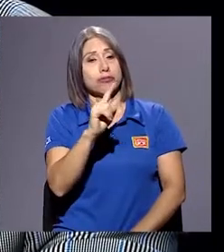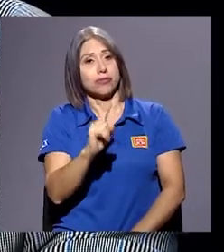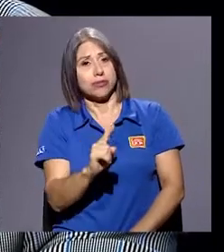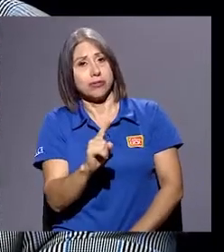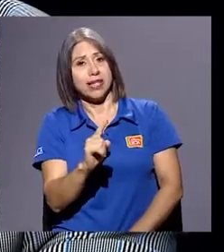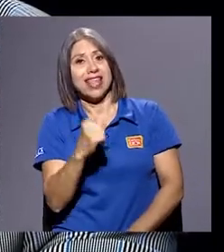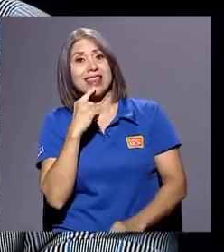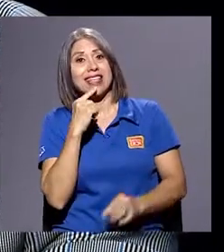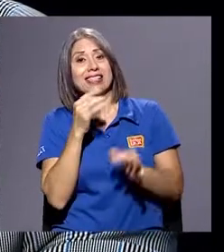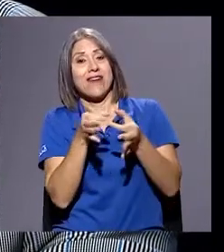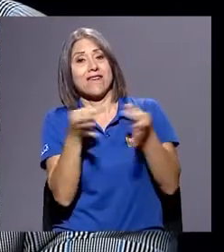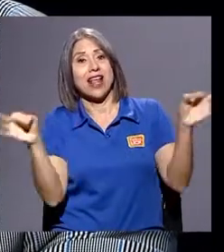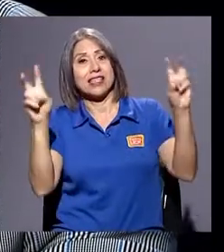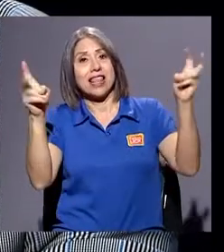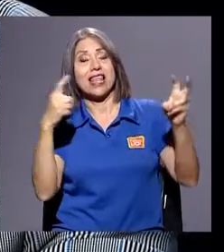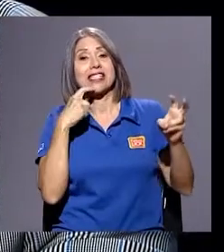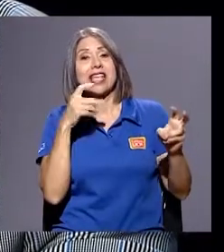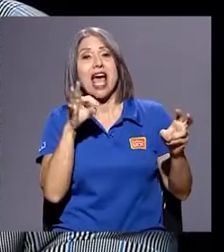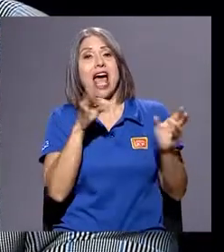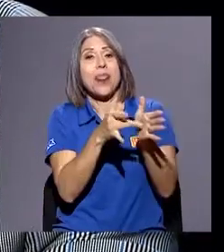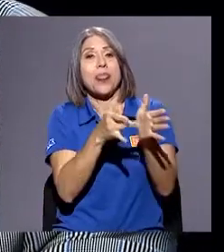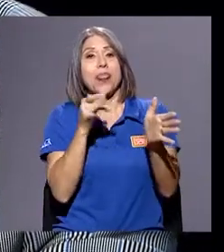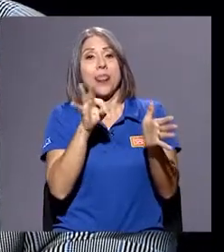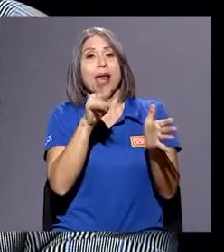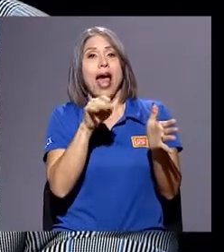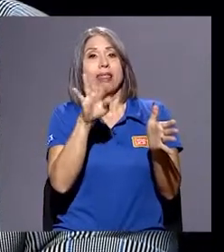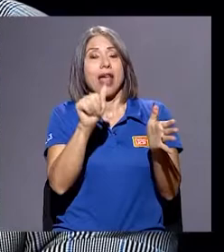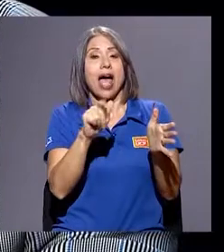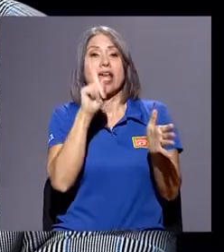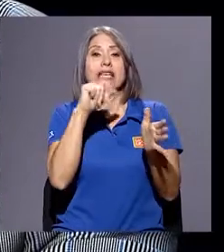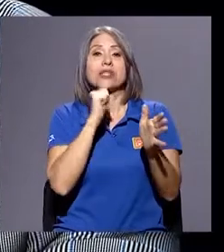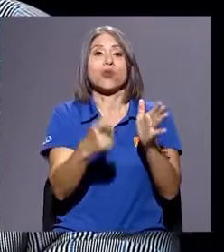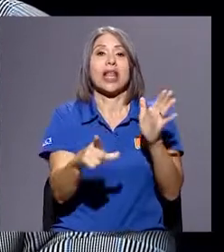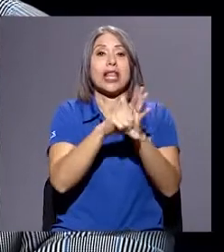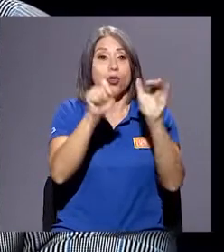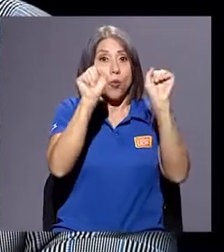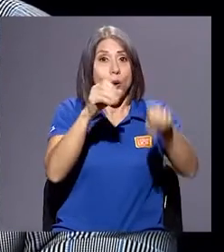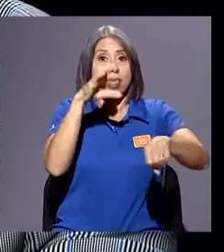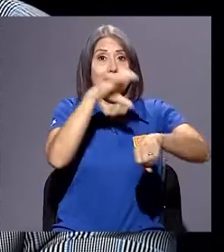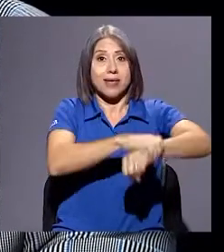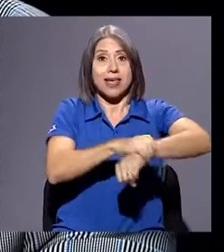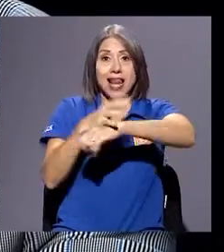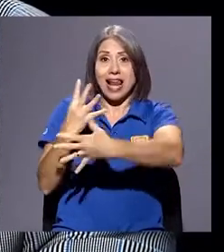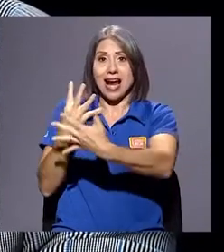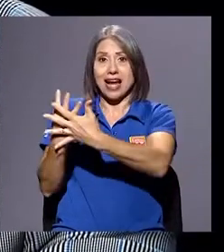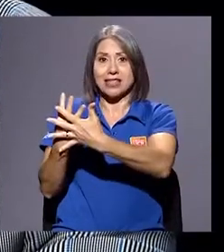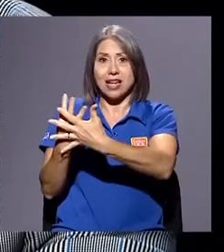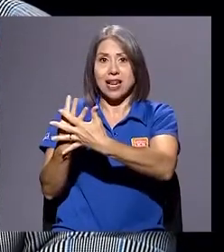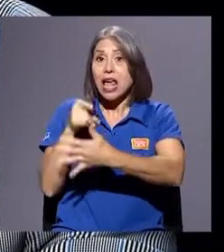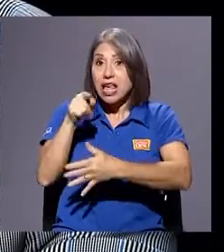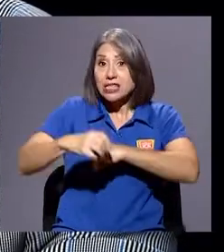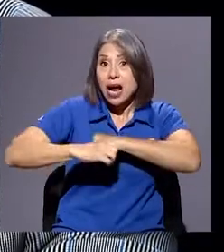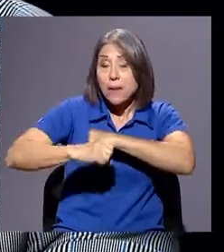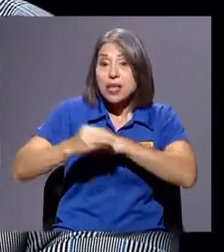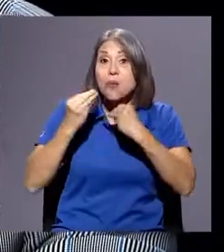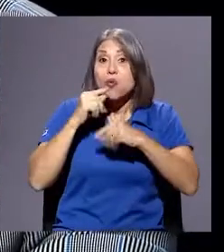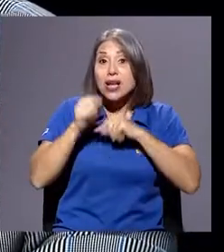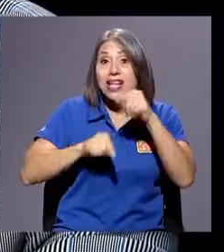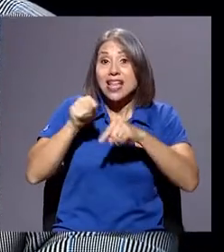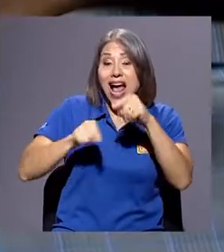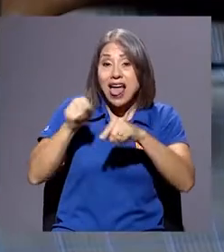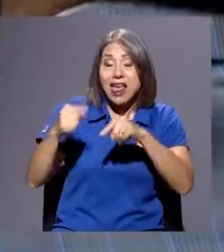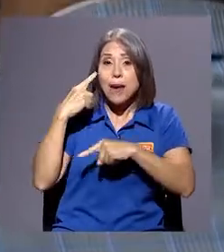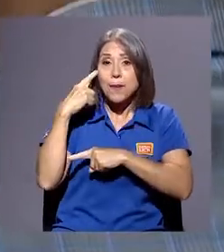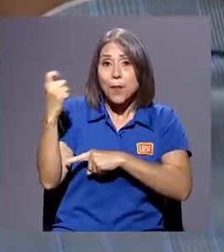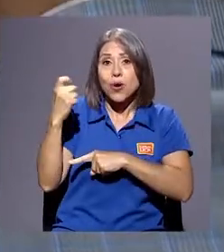la trata es un delito y puede ir a la cárcel. Y fue muy criticada porque una gente decía que estábamos de alguna forma